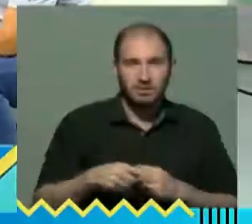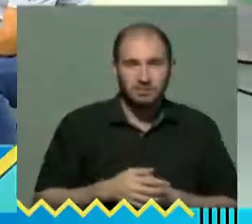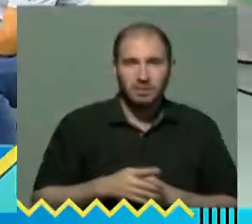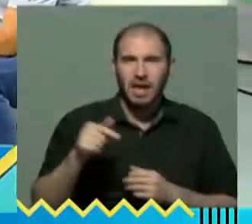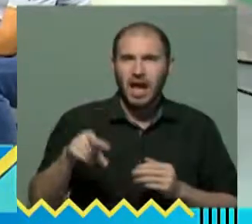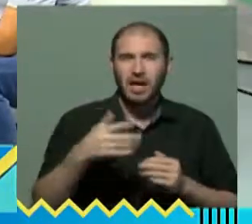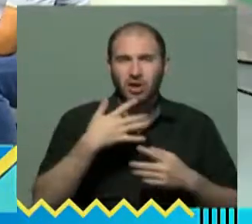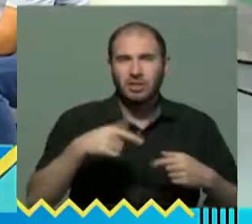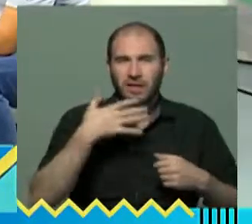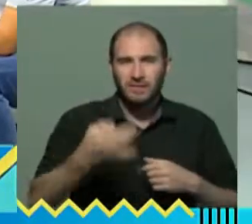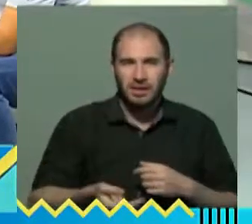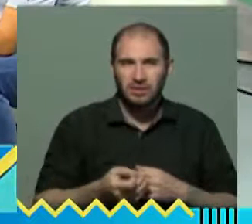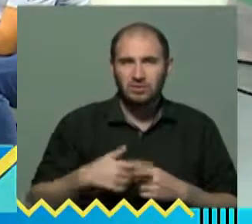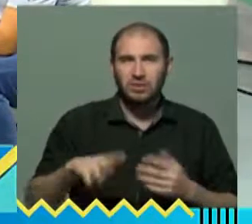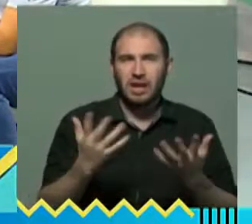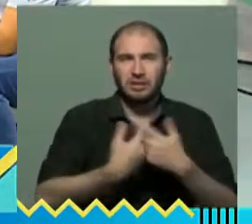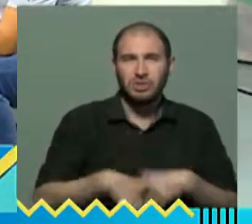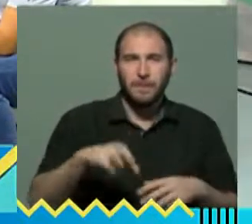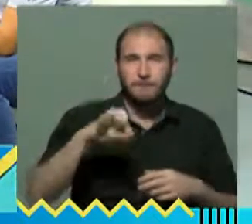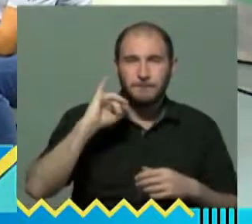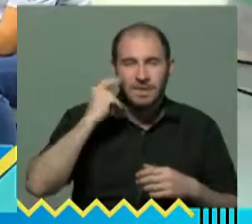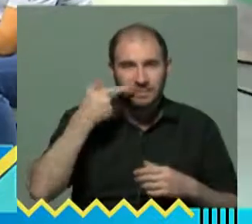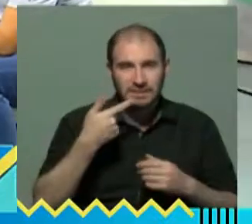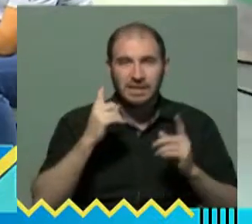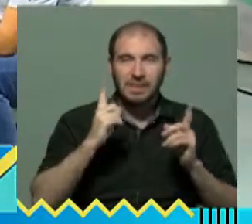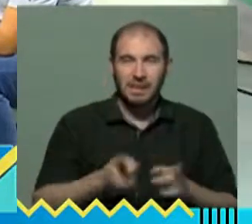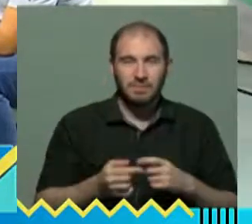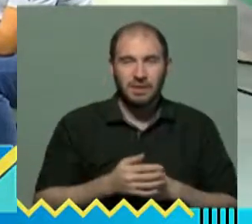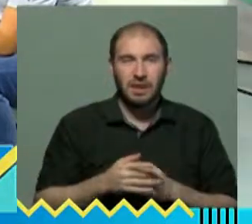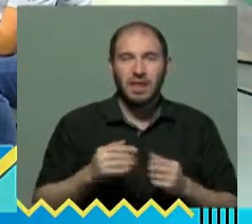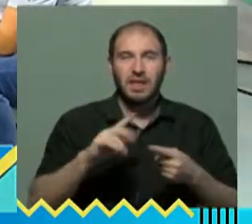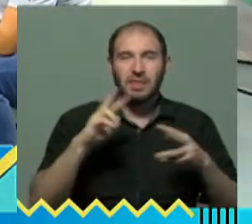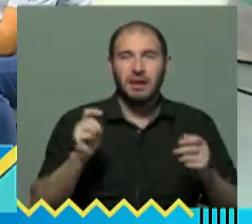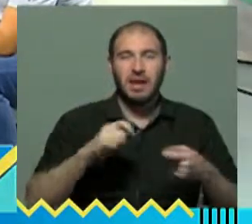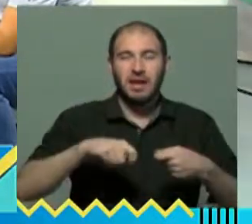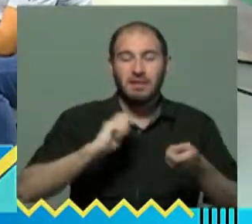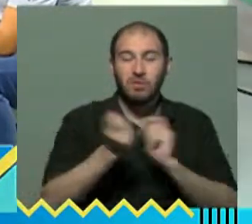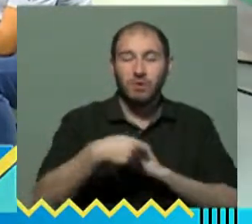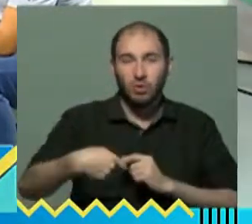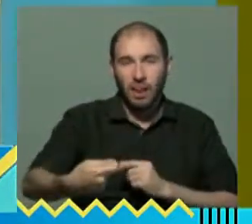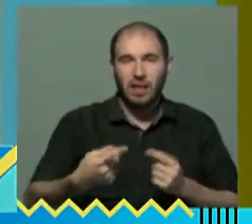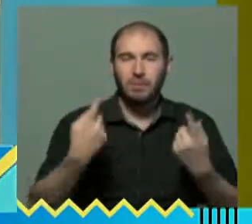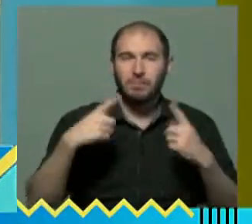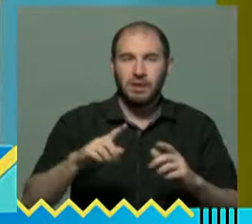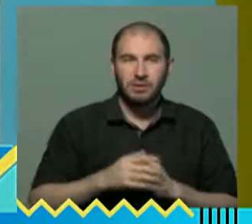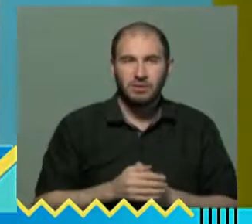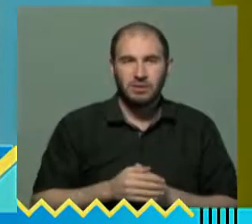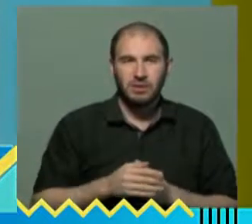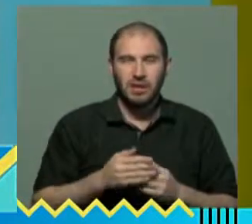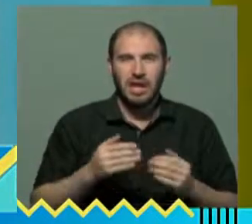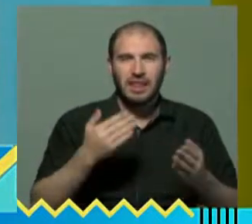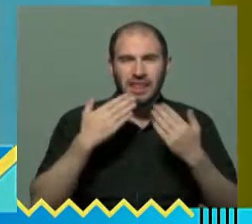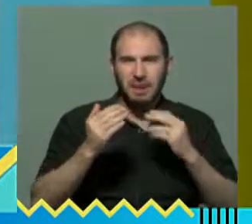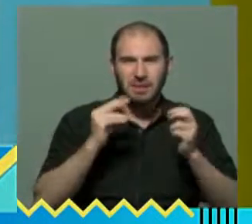hay una realidad, ¿no? Lo podemos asociar a las pymes, también lo relacionamos también a la reforma previsional, pero para no irnos de tema,